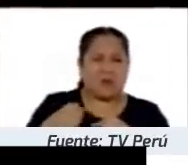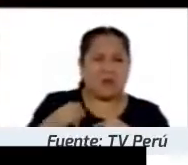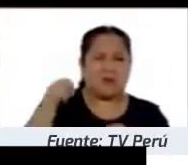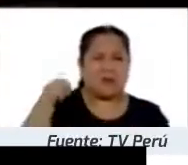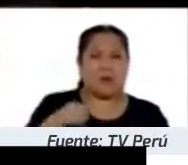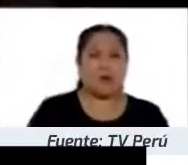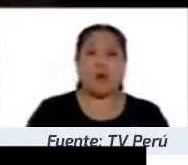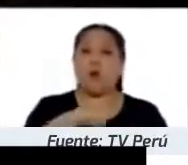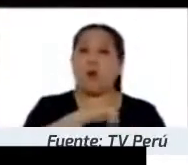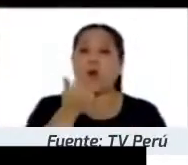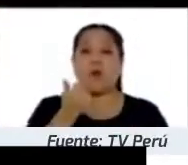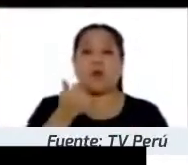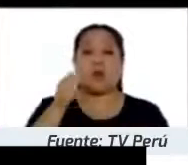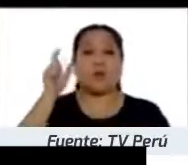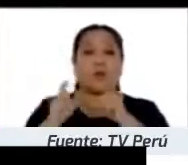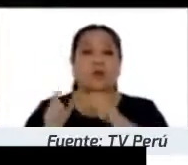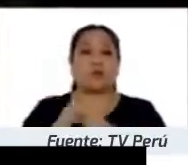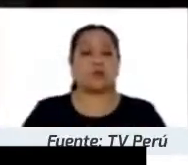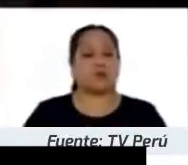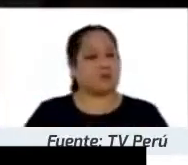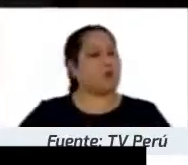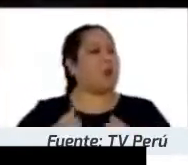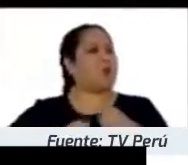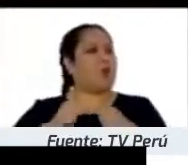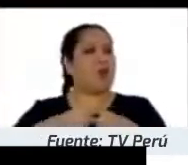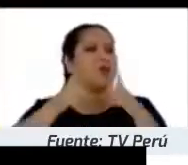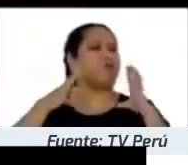donde mientras otros viven en la gran opulencia,